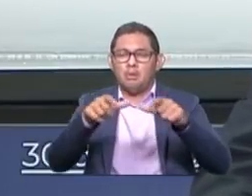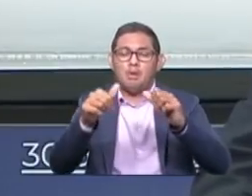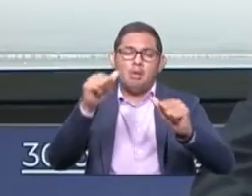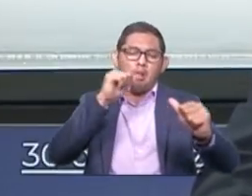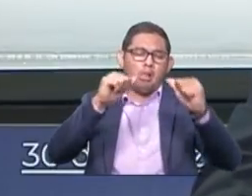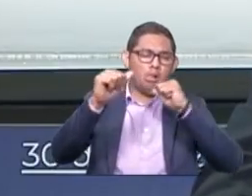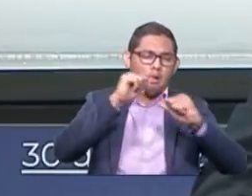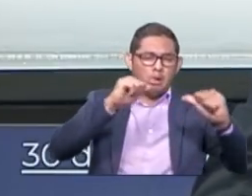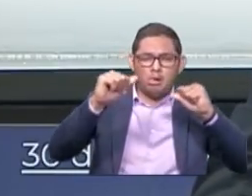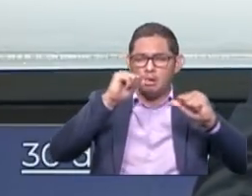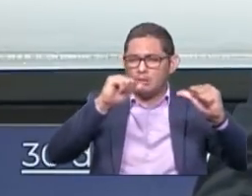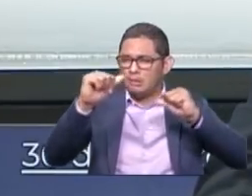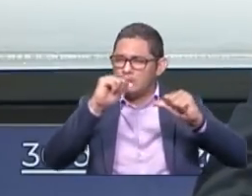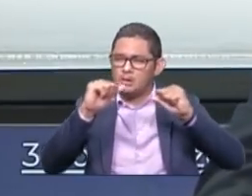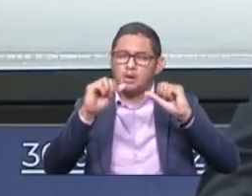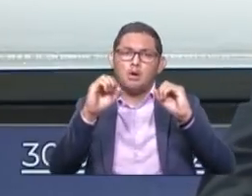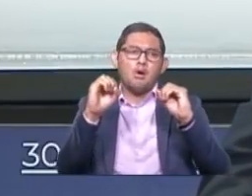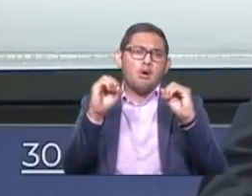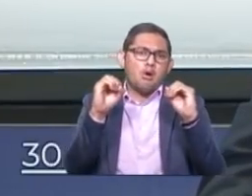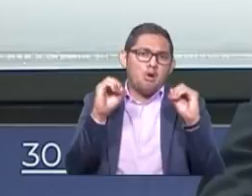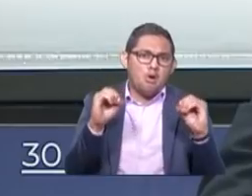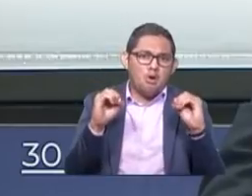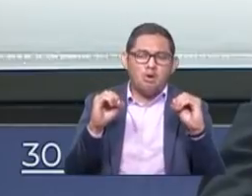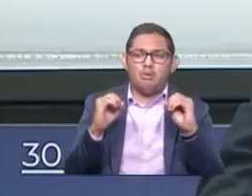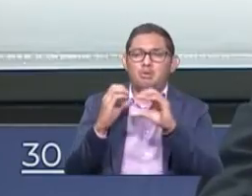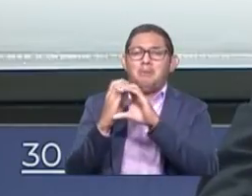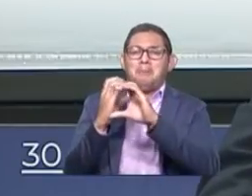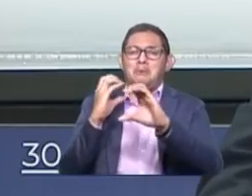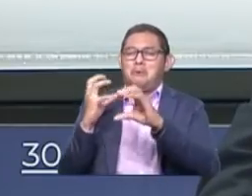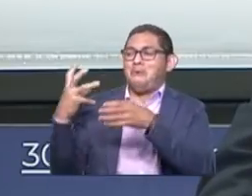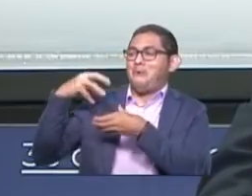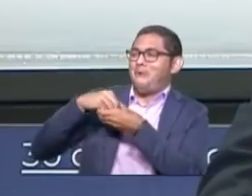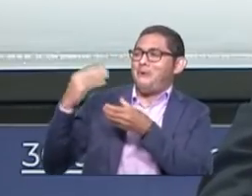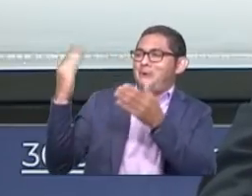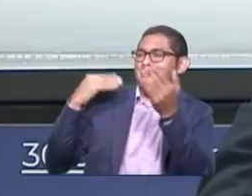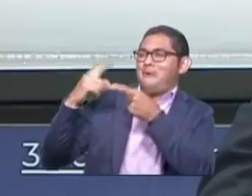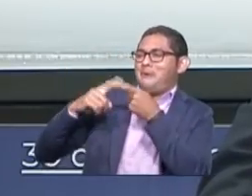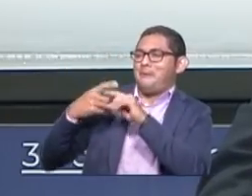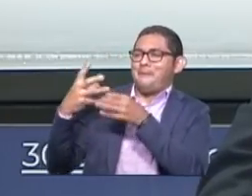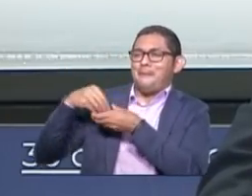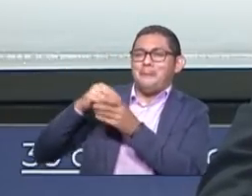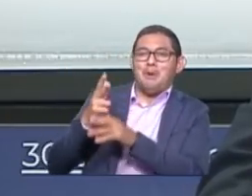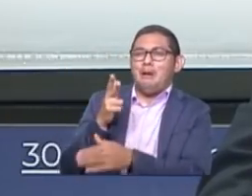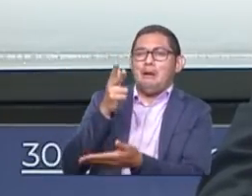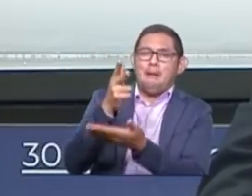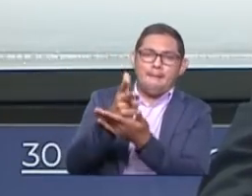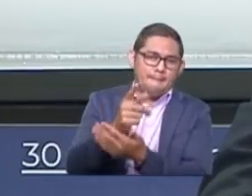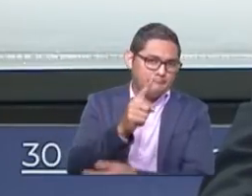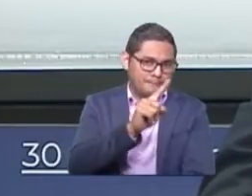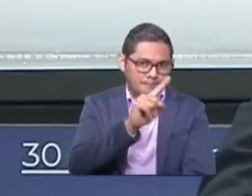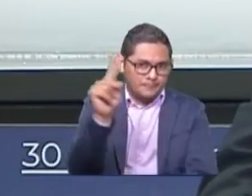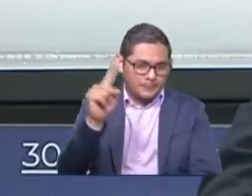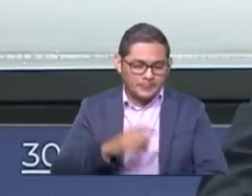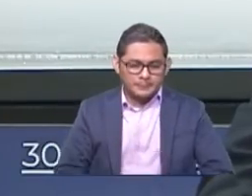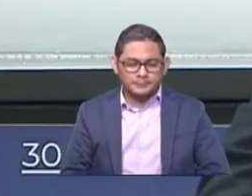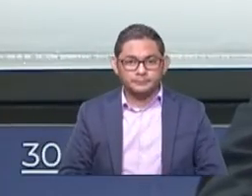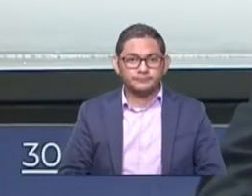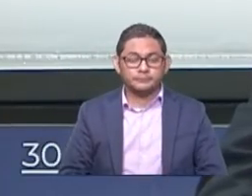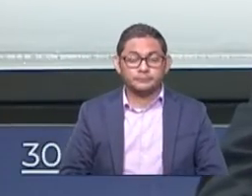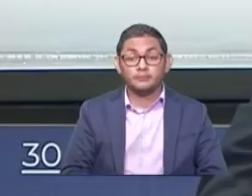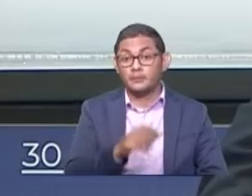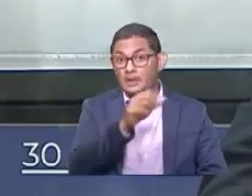estas áreas. También queremos informarles al país que en las próximas